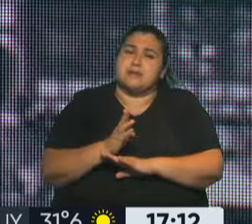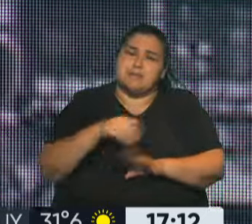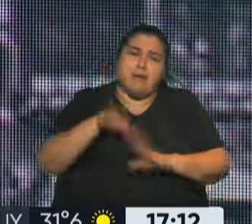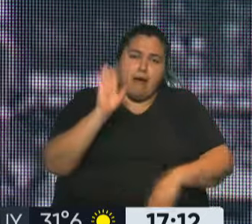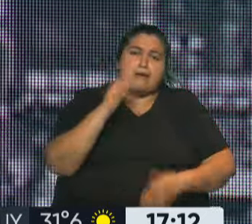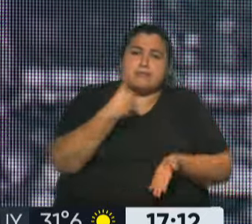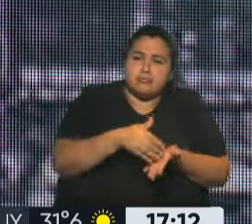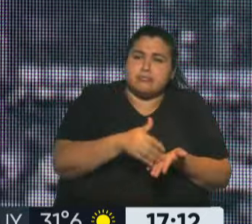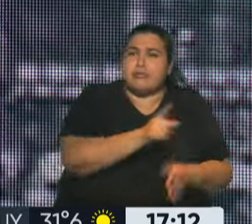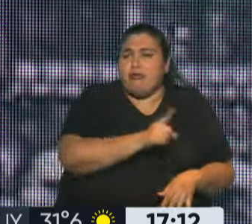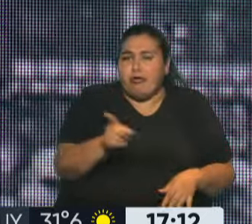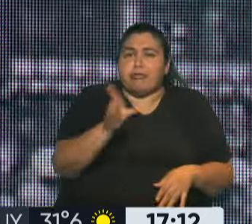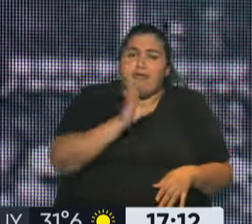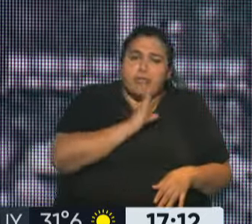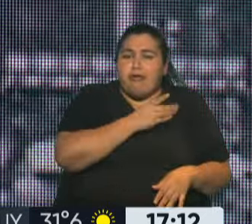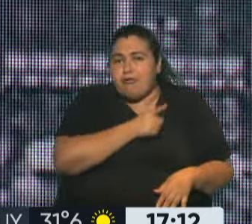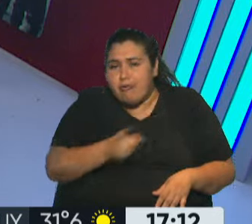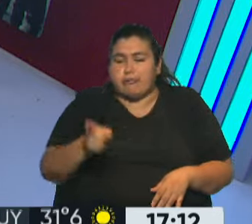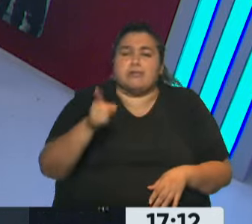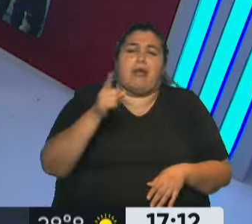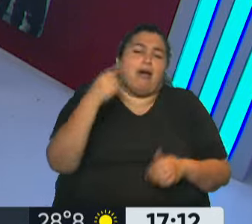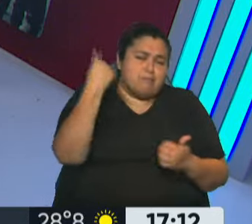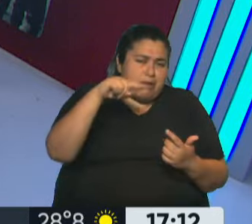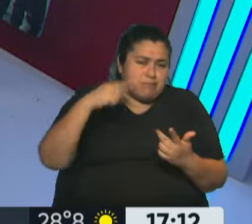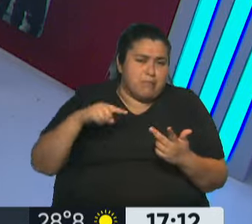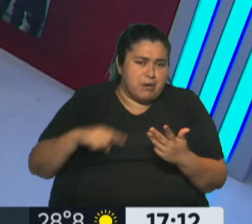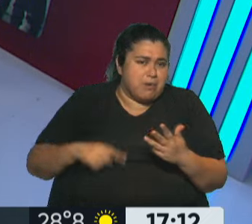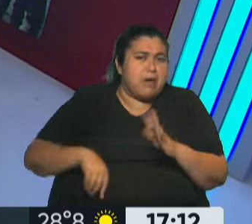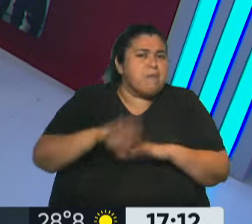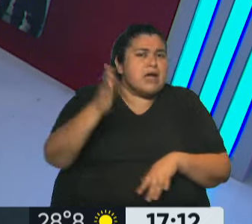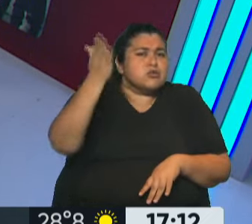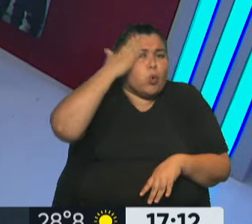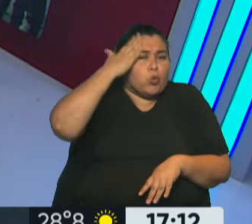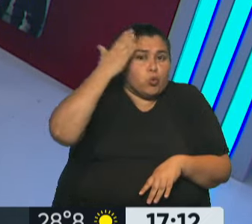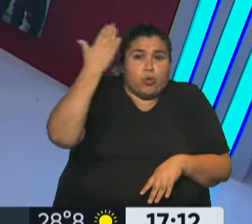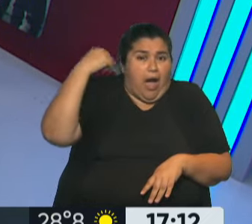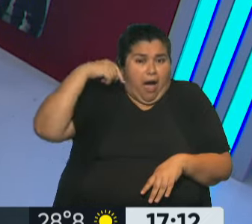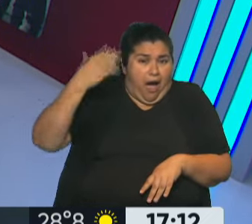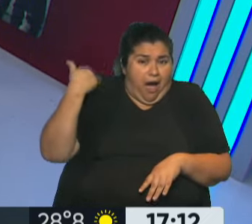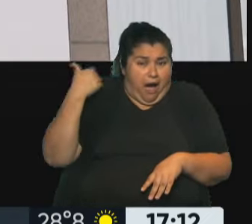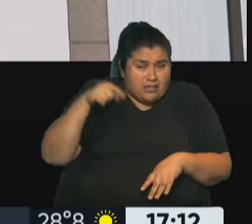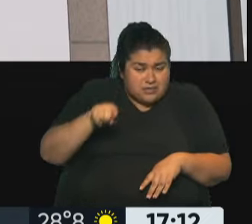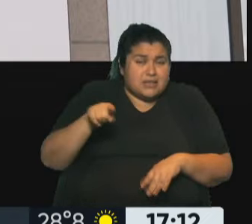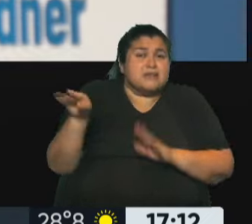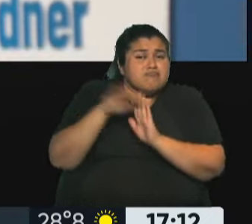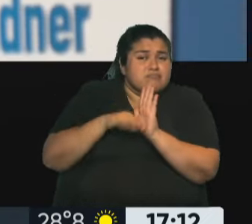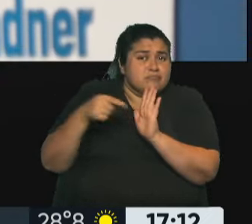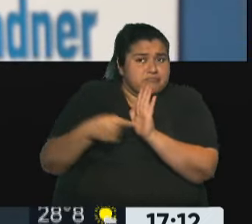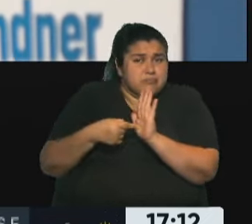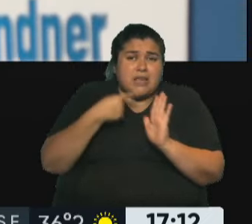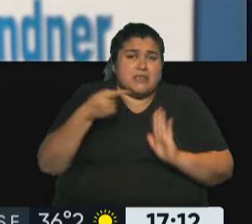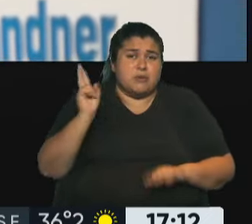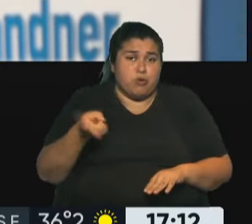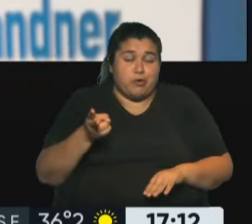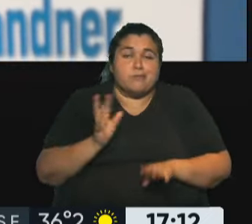racistas, antisemitas, con ideas entroncadas directamente con la tradición del nazismo, son prohibidos, pueden ser prohibidos en el caso de Alemania. Alternativa por